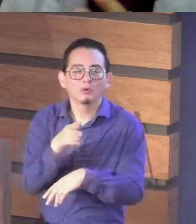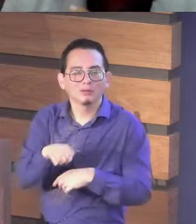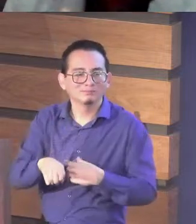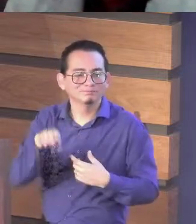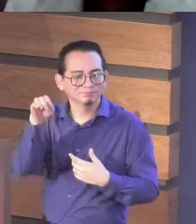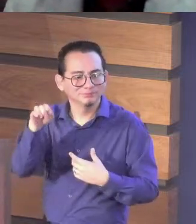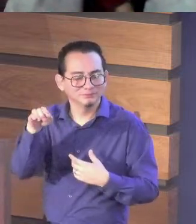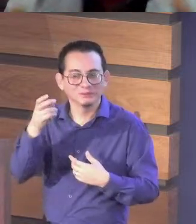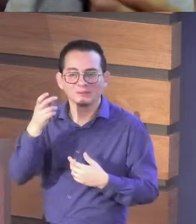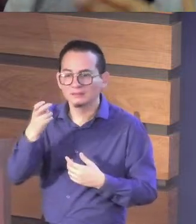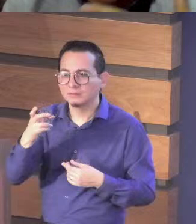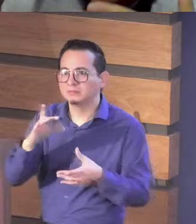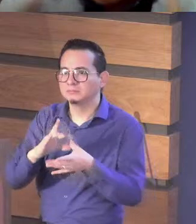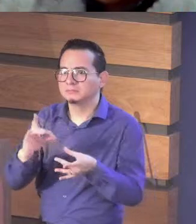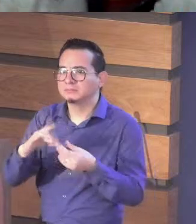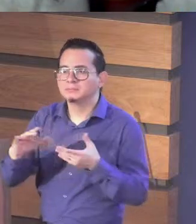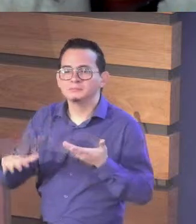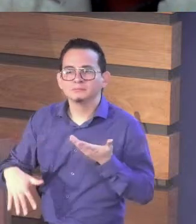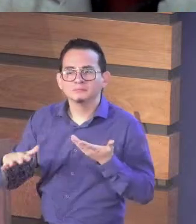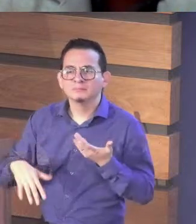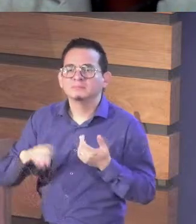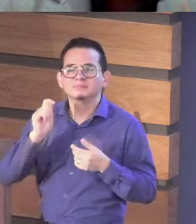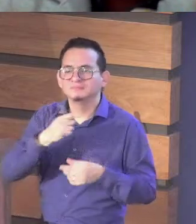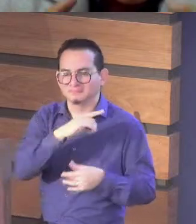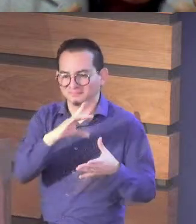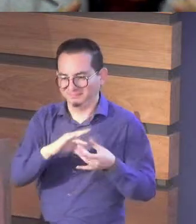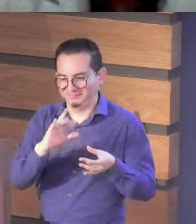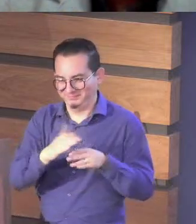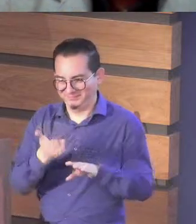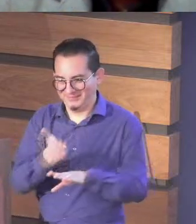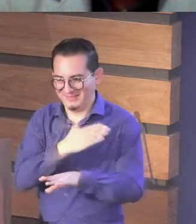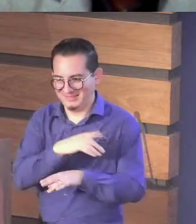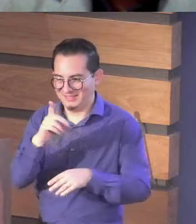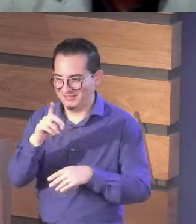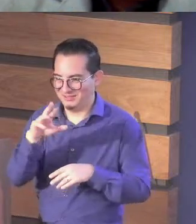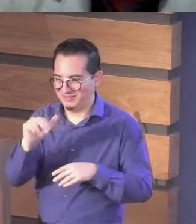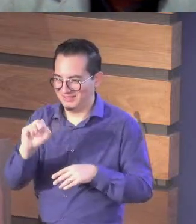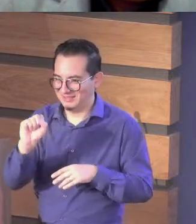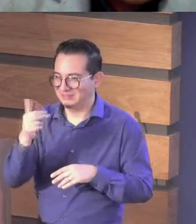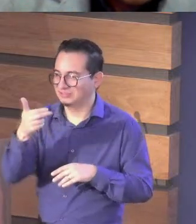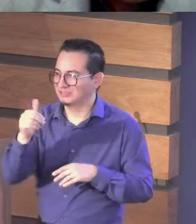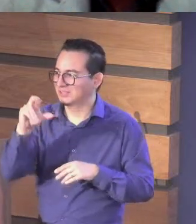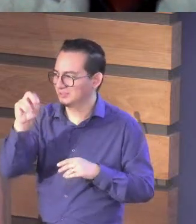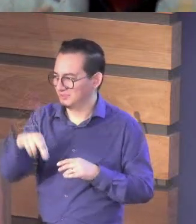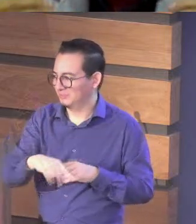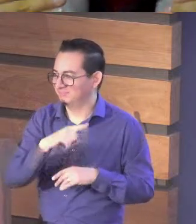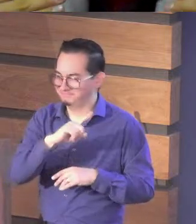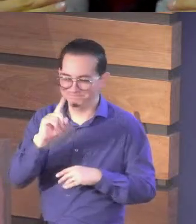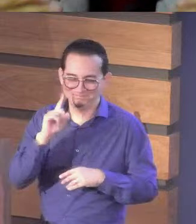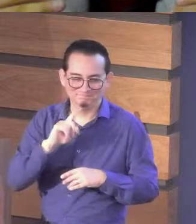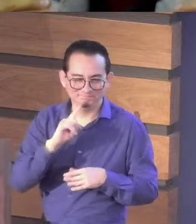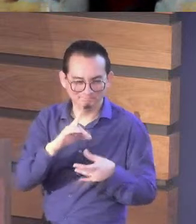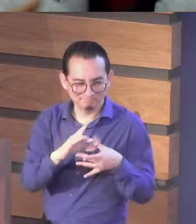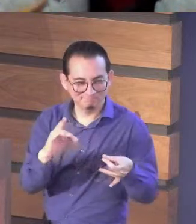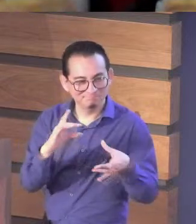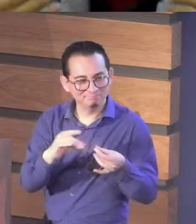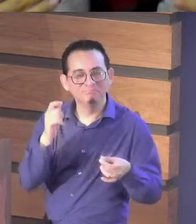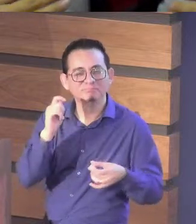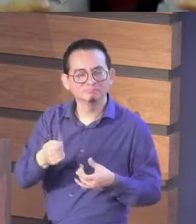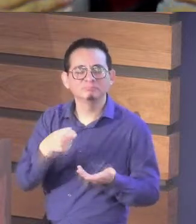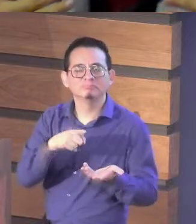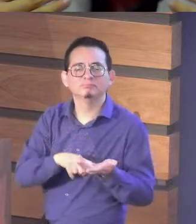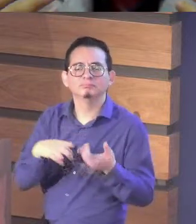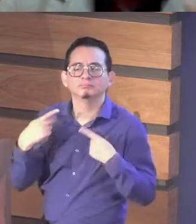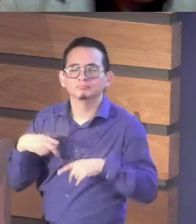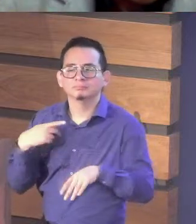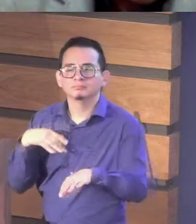con lo que mencionaba la anterior expositora, la doctora Sharon, que mencionaba que los trabajadores o la